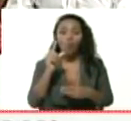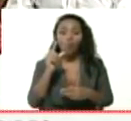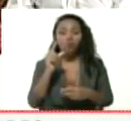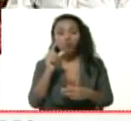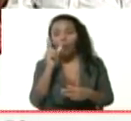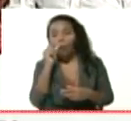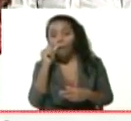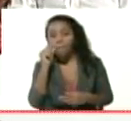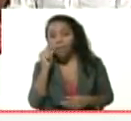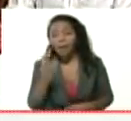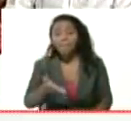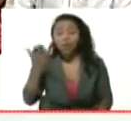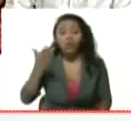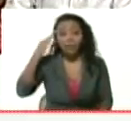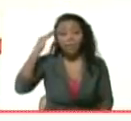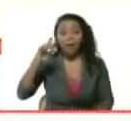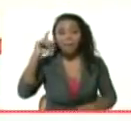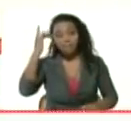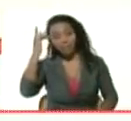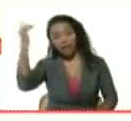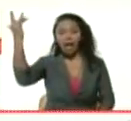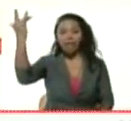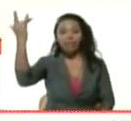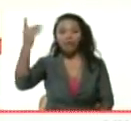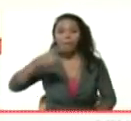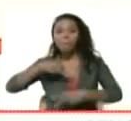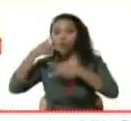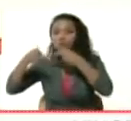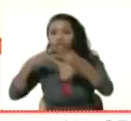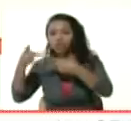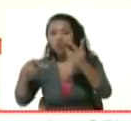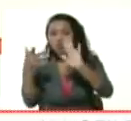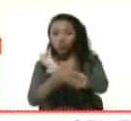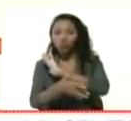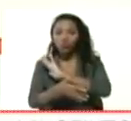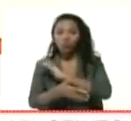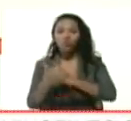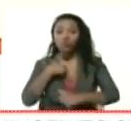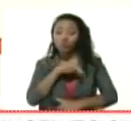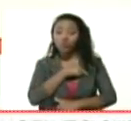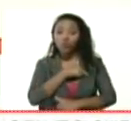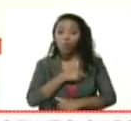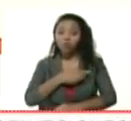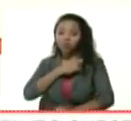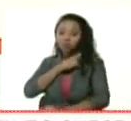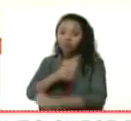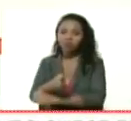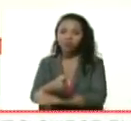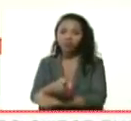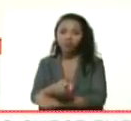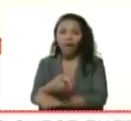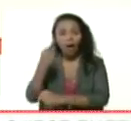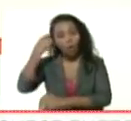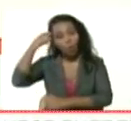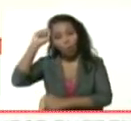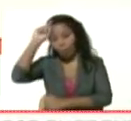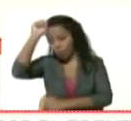un genio militar, un genio político, que nosotros estamos obligados a